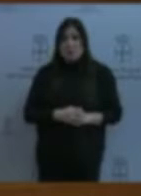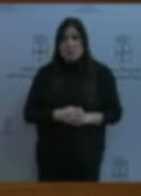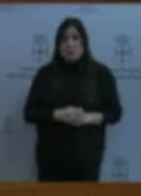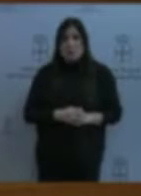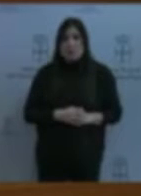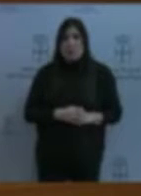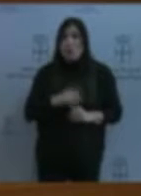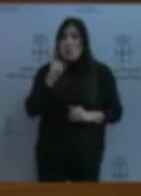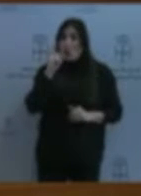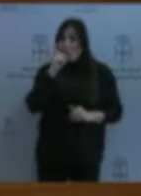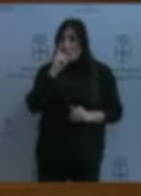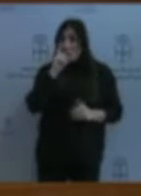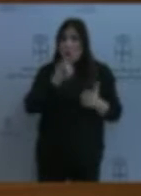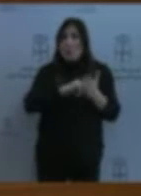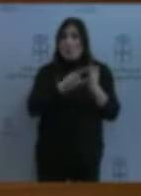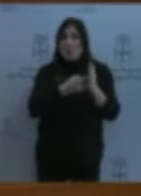reparación de la margen derecha.